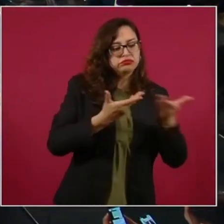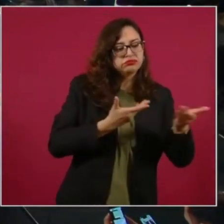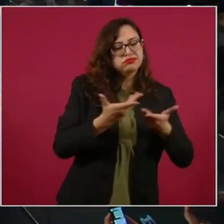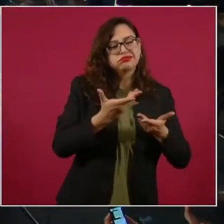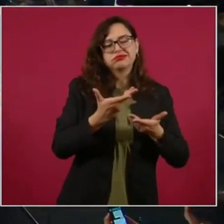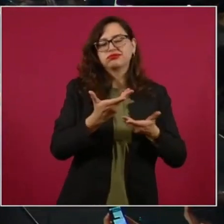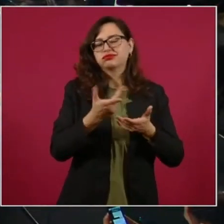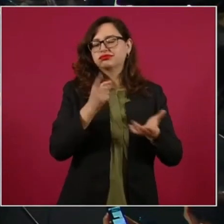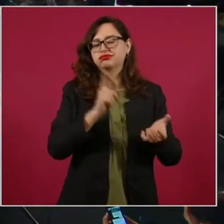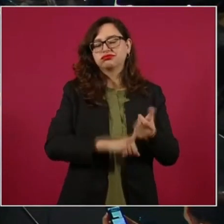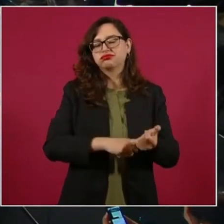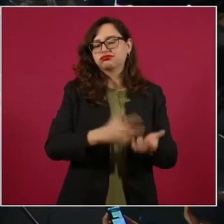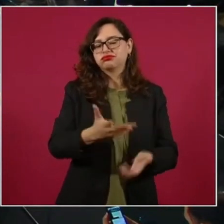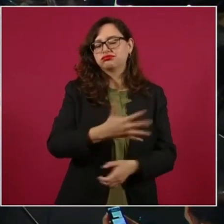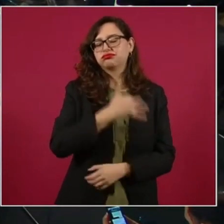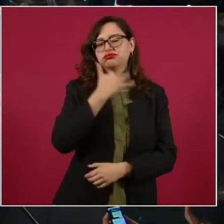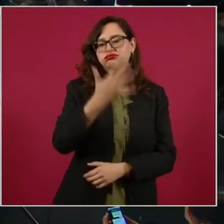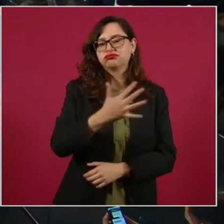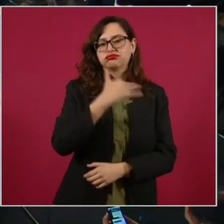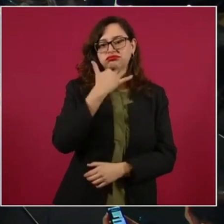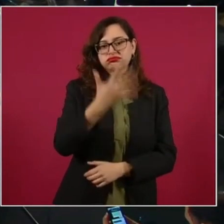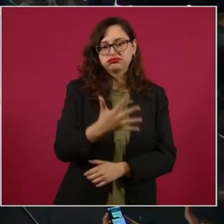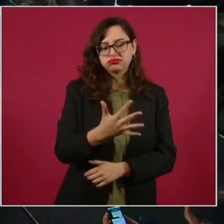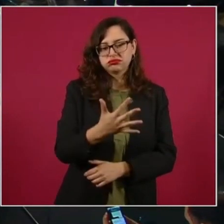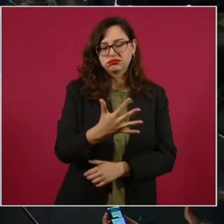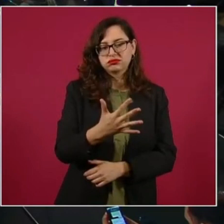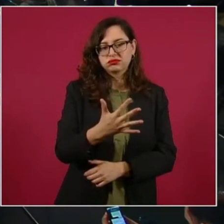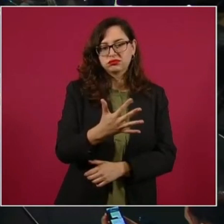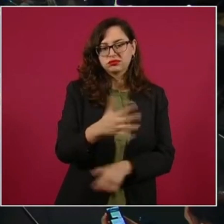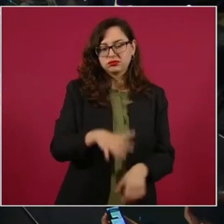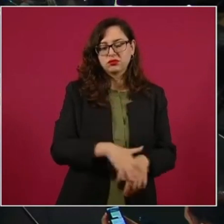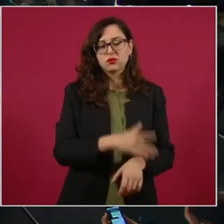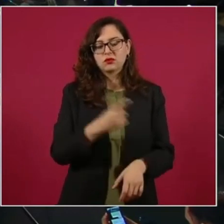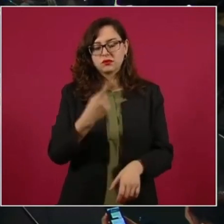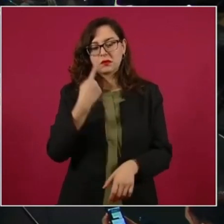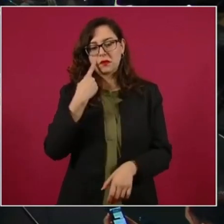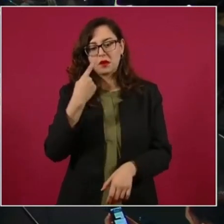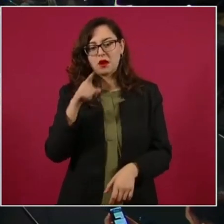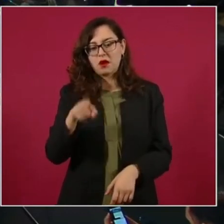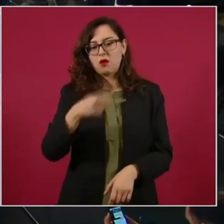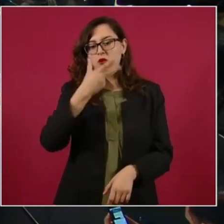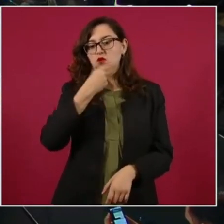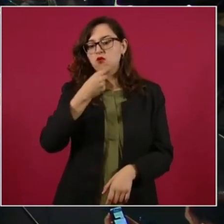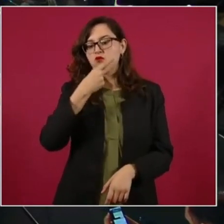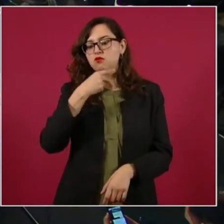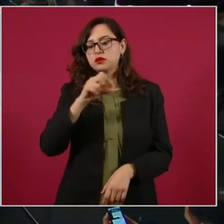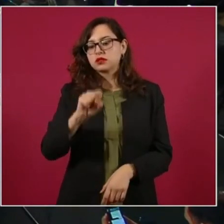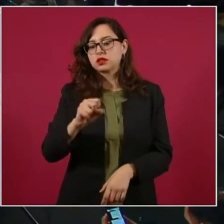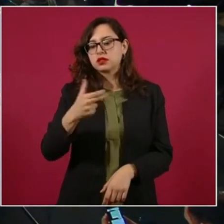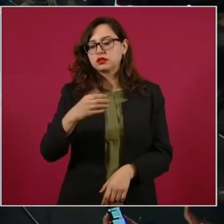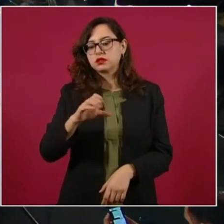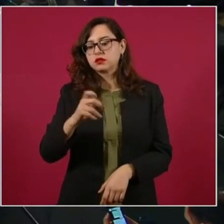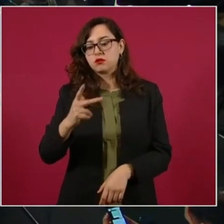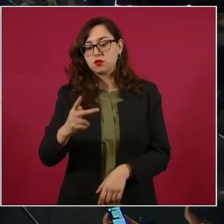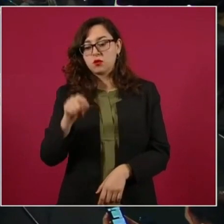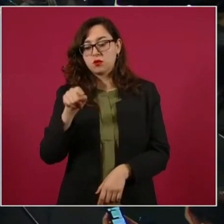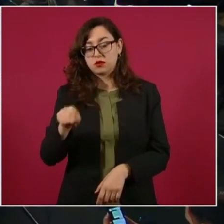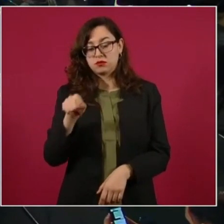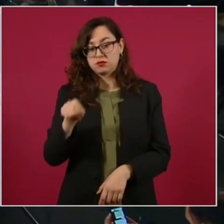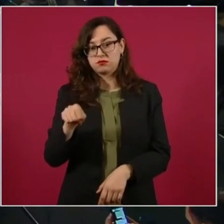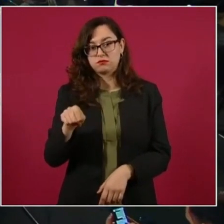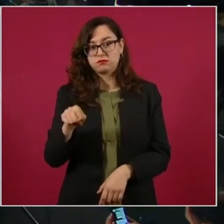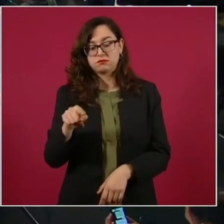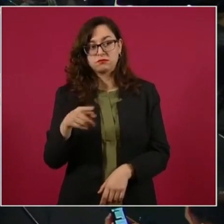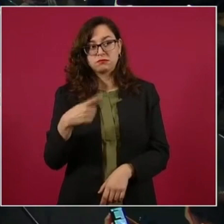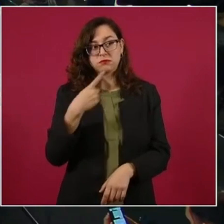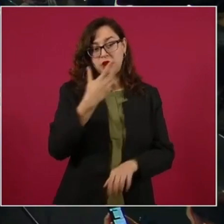por anticipado al Departamento de Estado de que la Corte